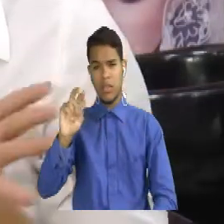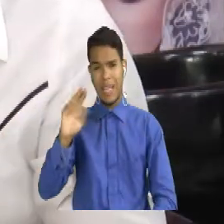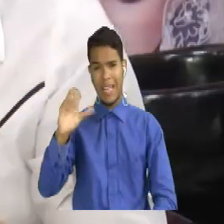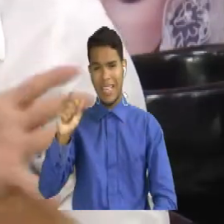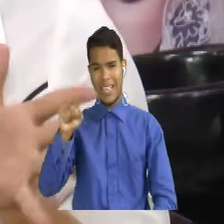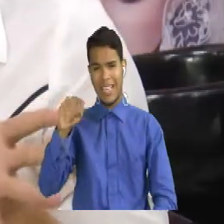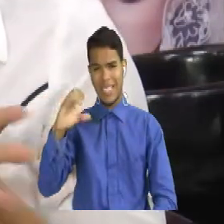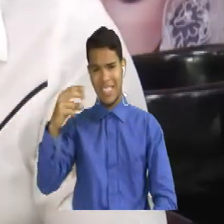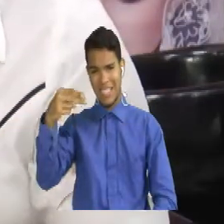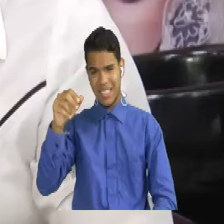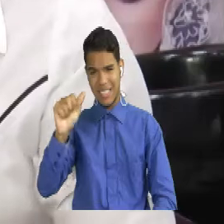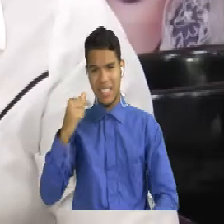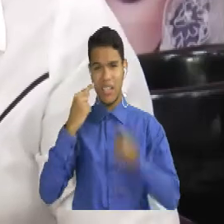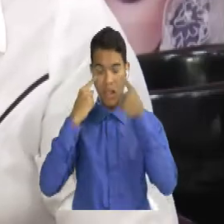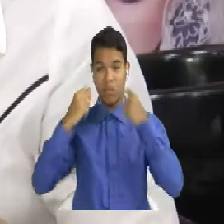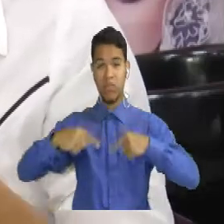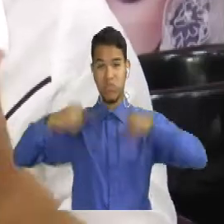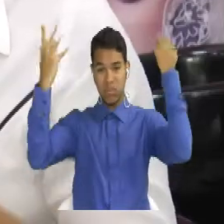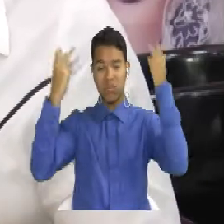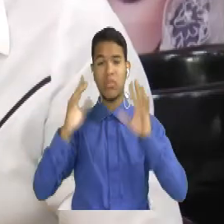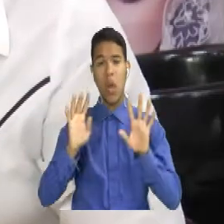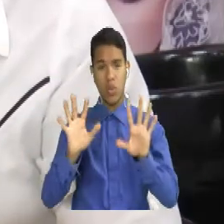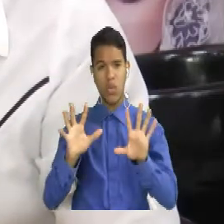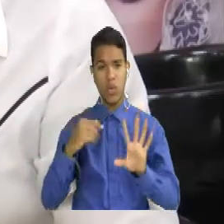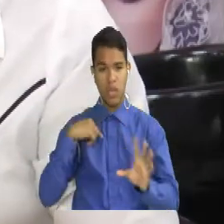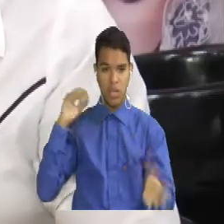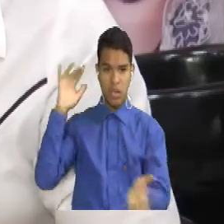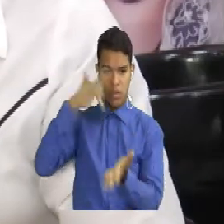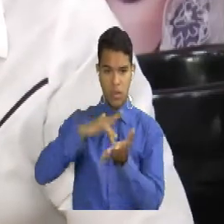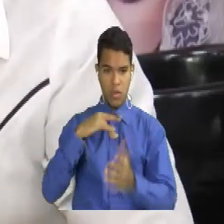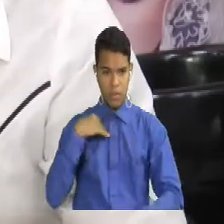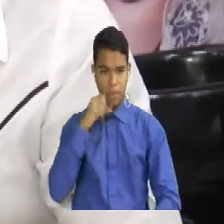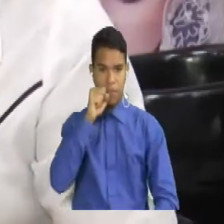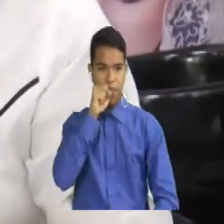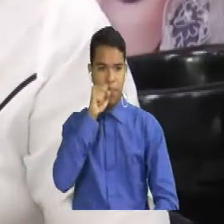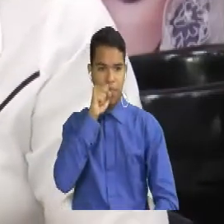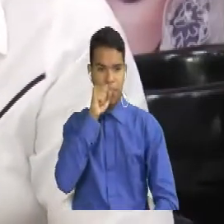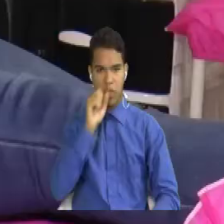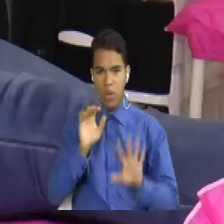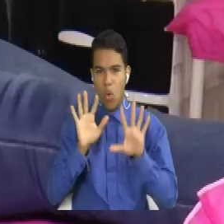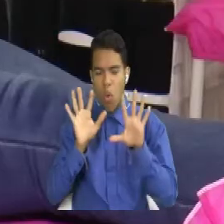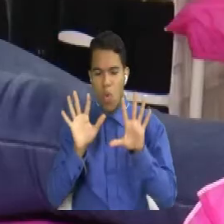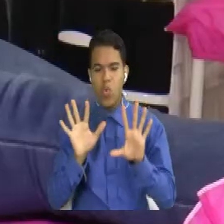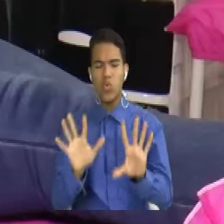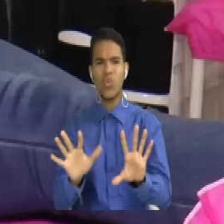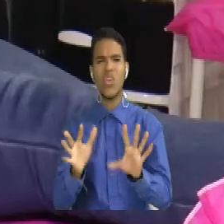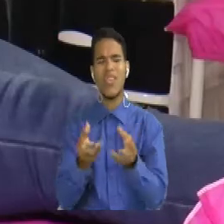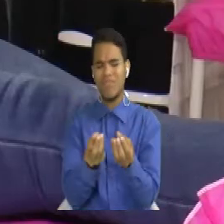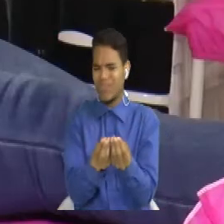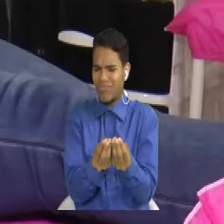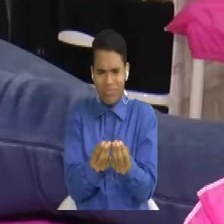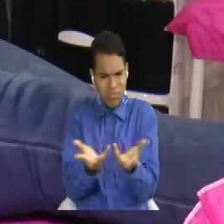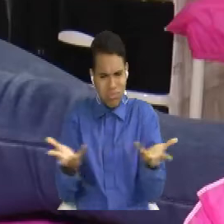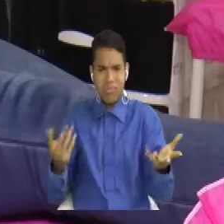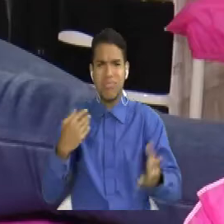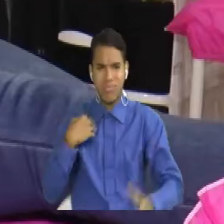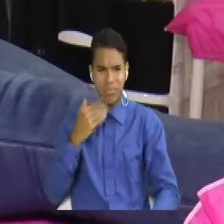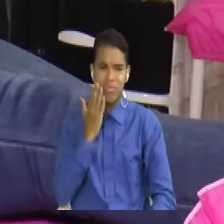en Estados Unidos el vampiré. Pero aquí son tratamientos con Dermapen. Son muchísimos los que se pueden